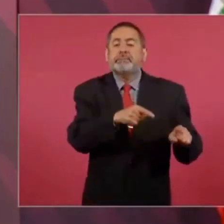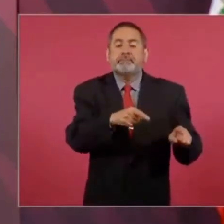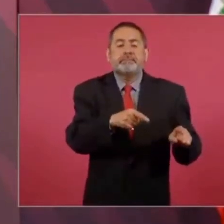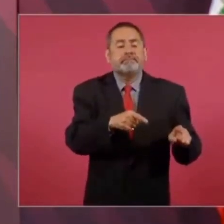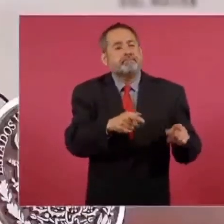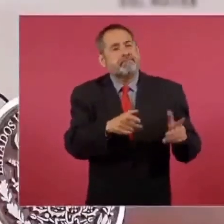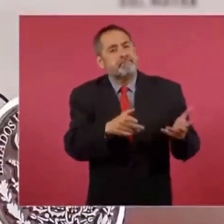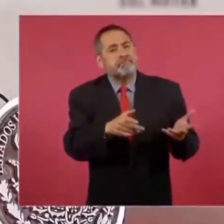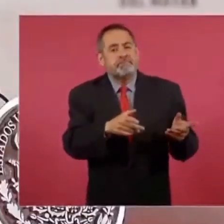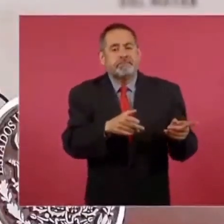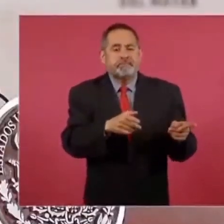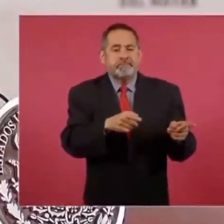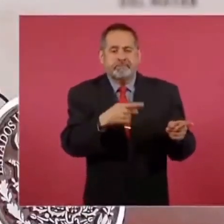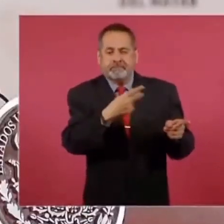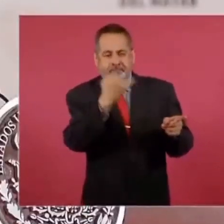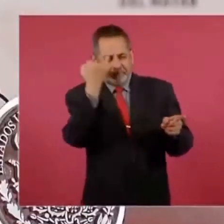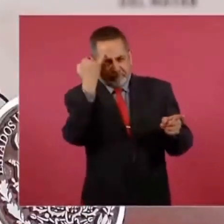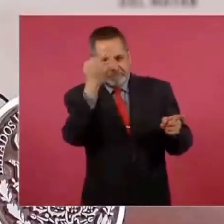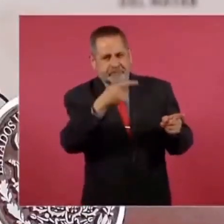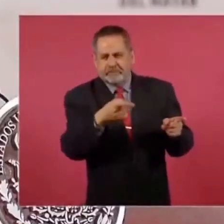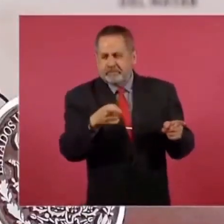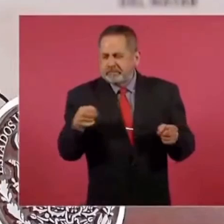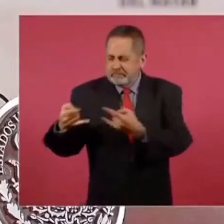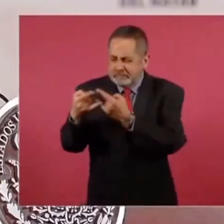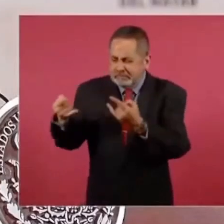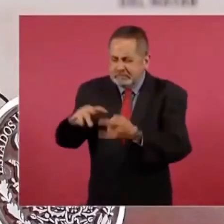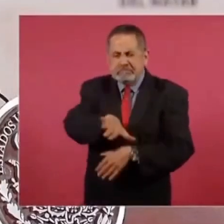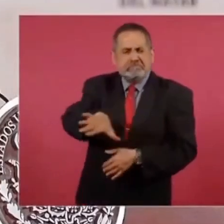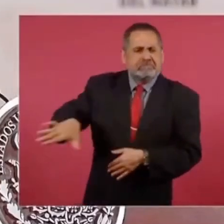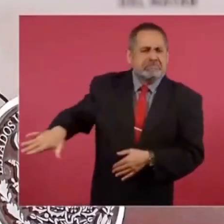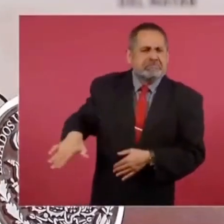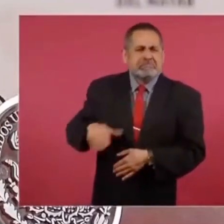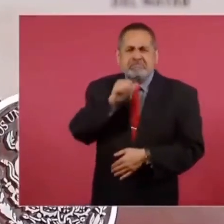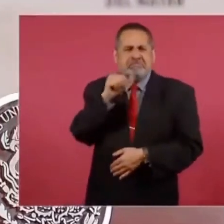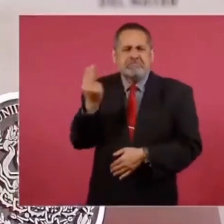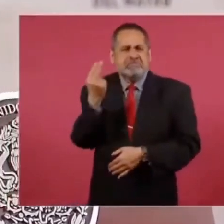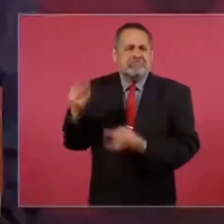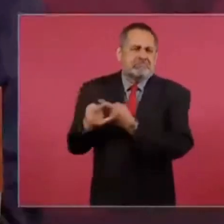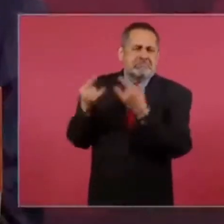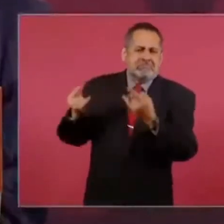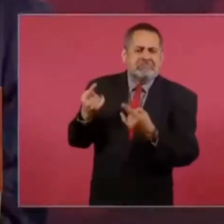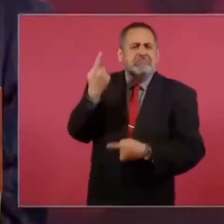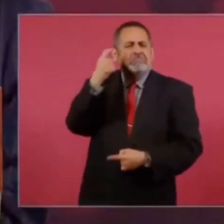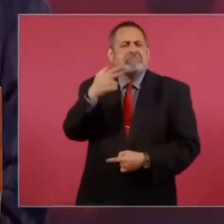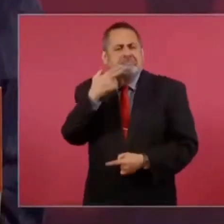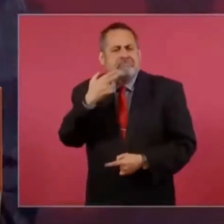que hacer a un lado la historia. Se habló del fin de la historia.